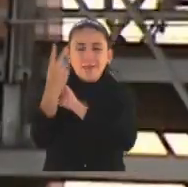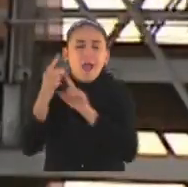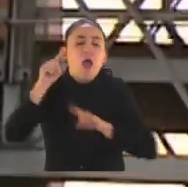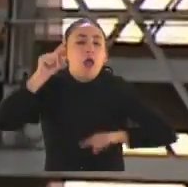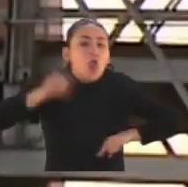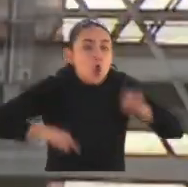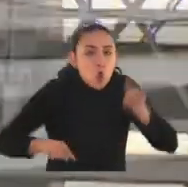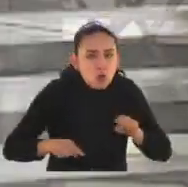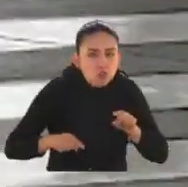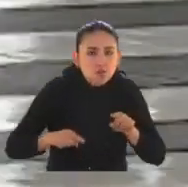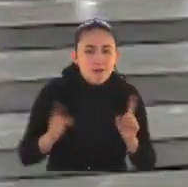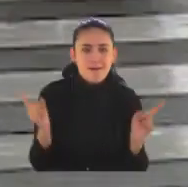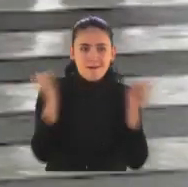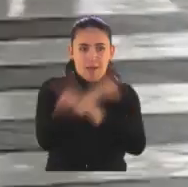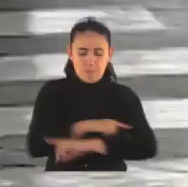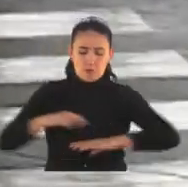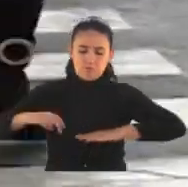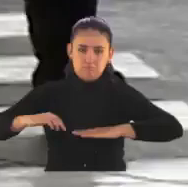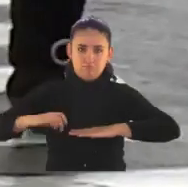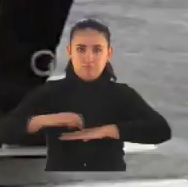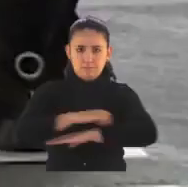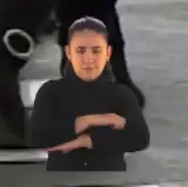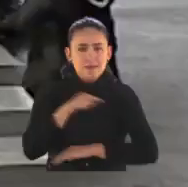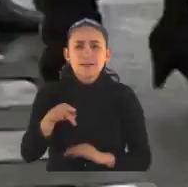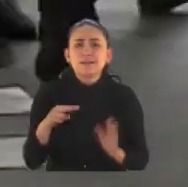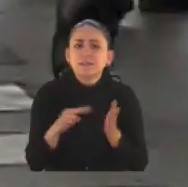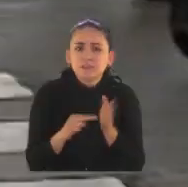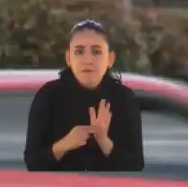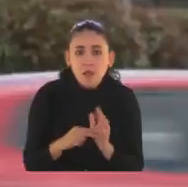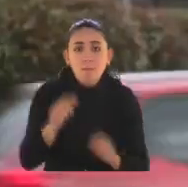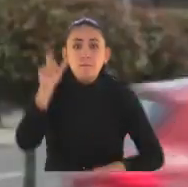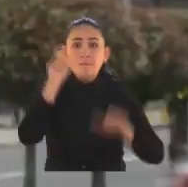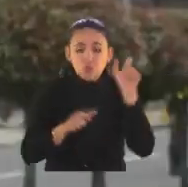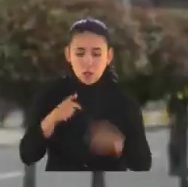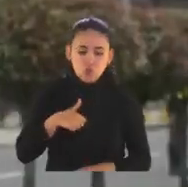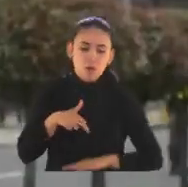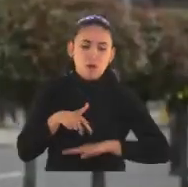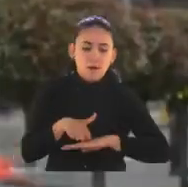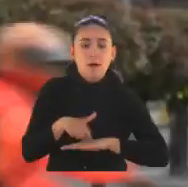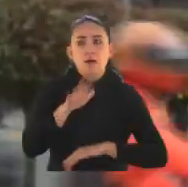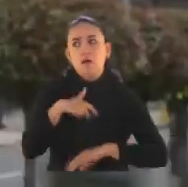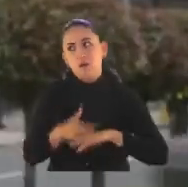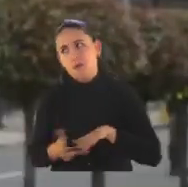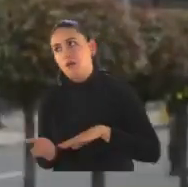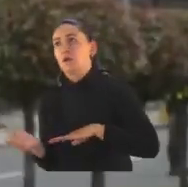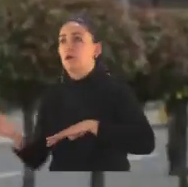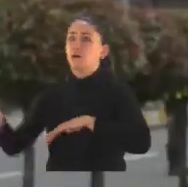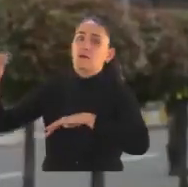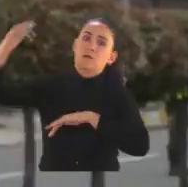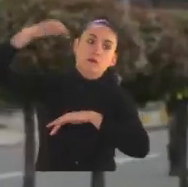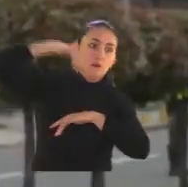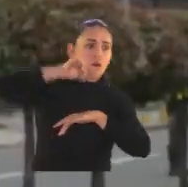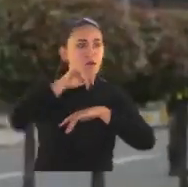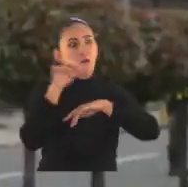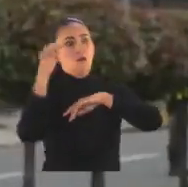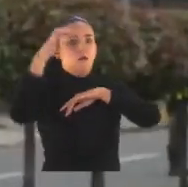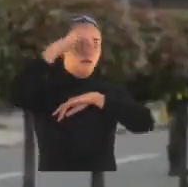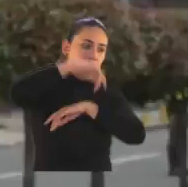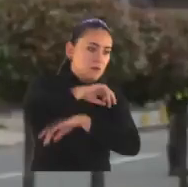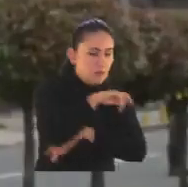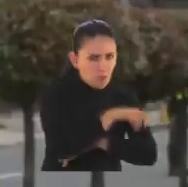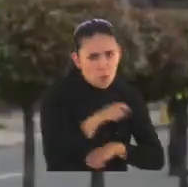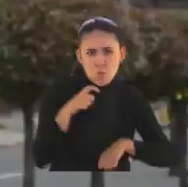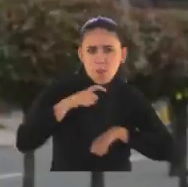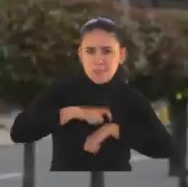zonas de la ciudad por cruces seguros. ¿Esto qué significa? Que los peatones no tengan que dar tantas vueltas para pasar una calle, sino que entre todos entendamos